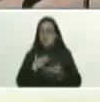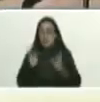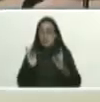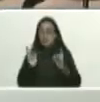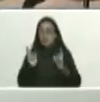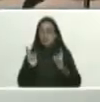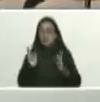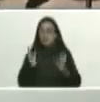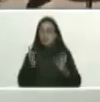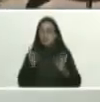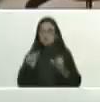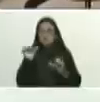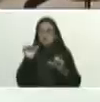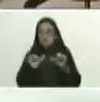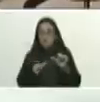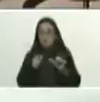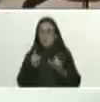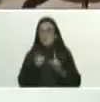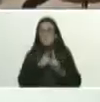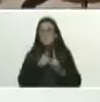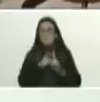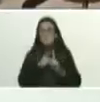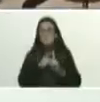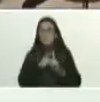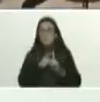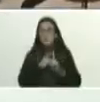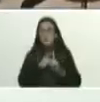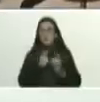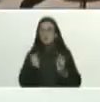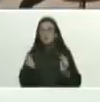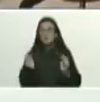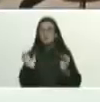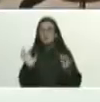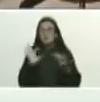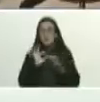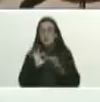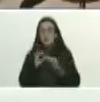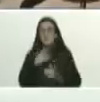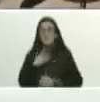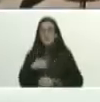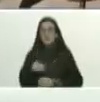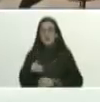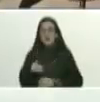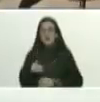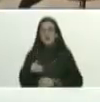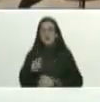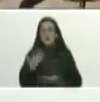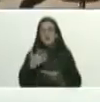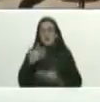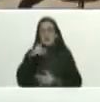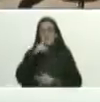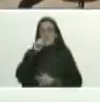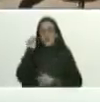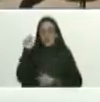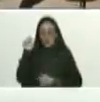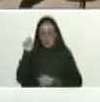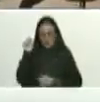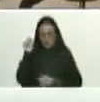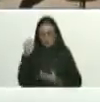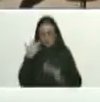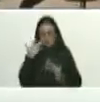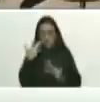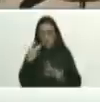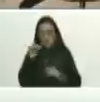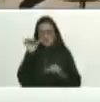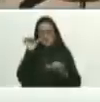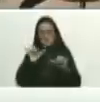para que pudiéramos comentar sobre eso, primero le diéramos, le devolviéramos el pase a nuestro presidente de la República, Nicolás Maduro, luego de haber develado